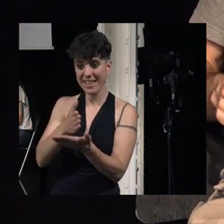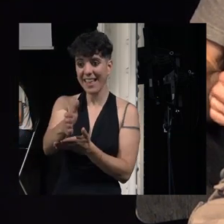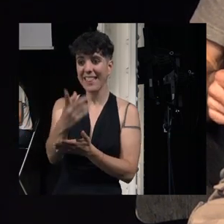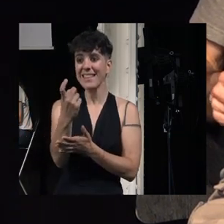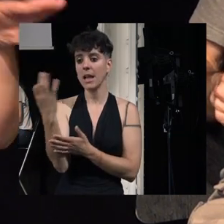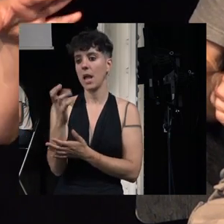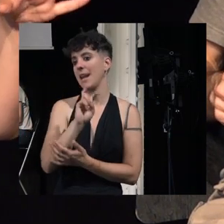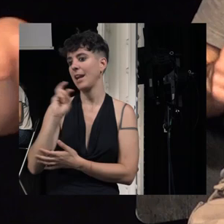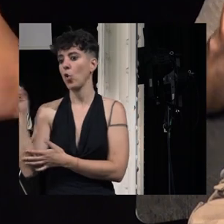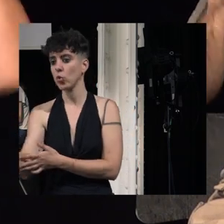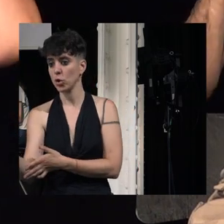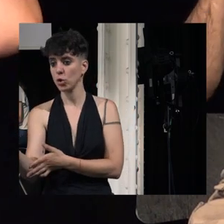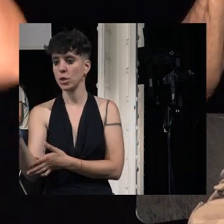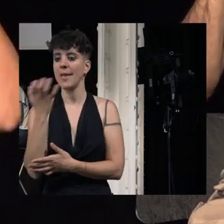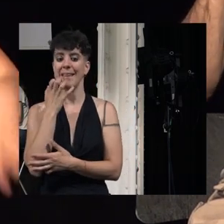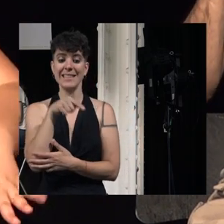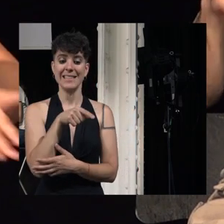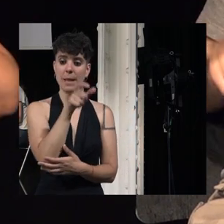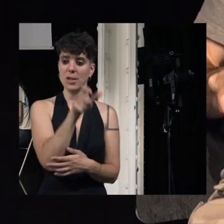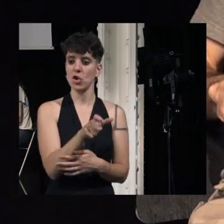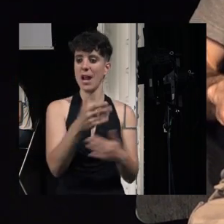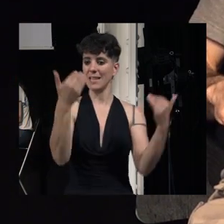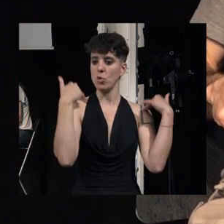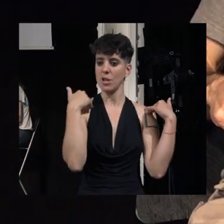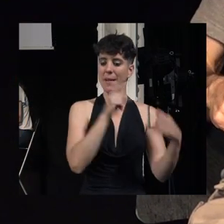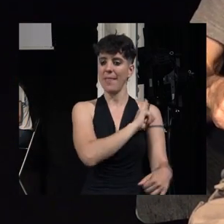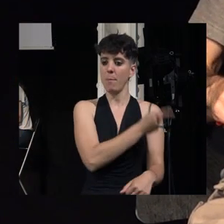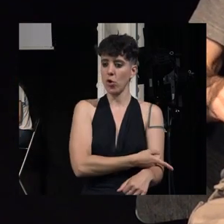que el de deporte se ponga las gafas de igualdad o las gafas LGTB